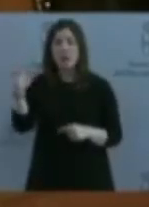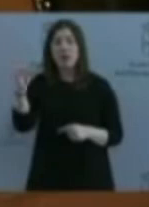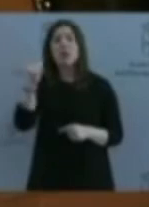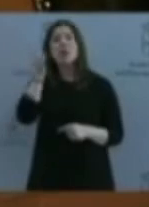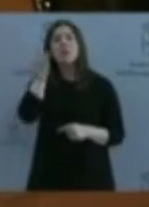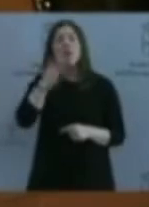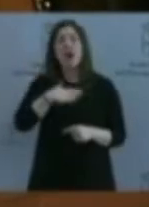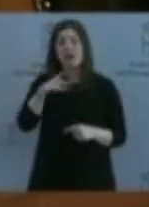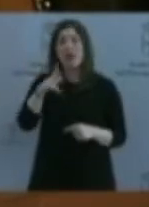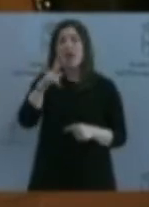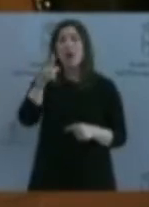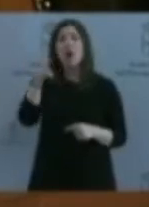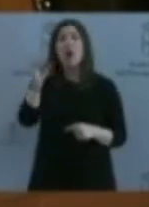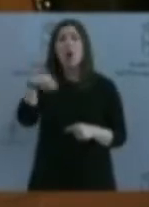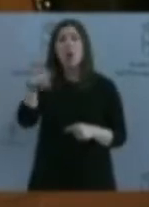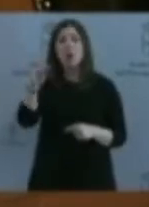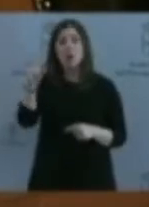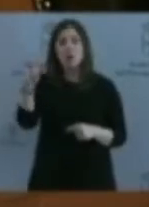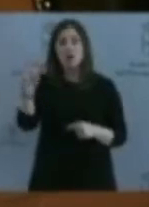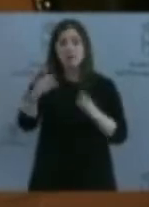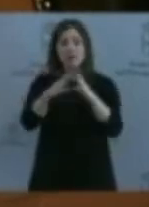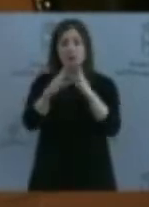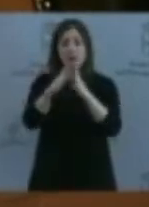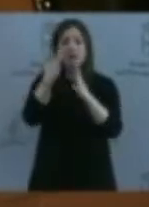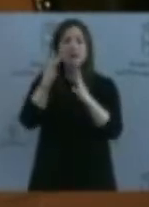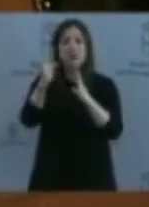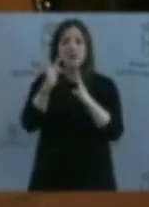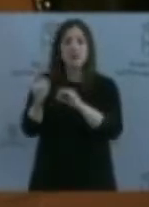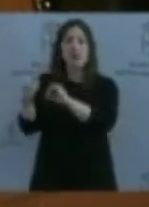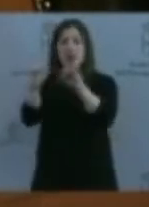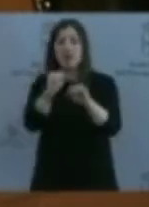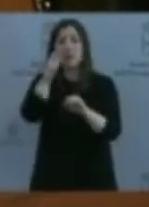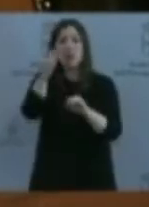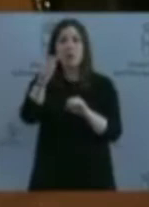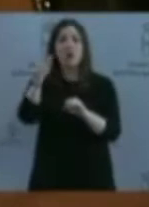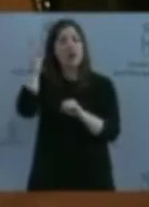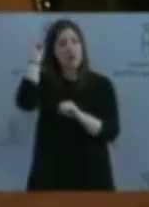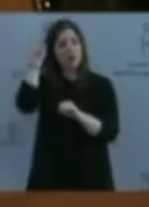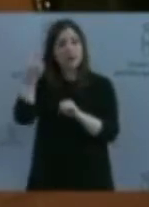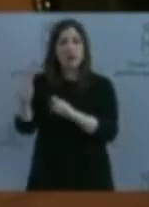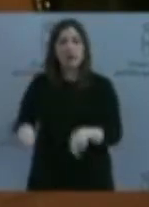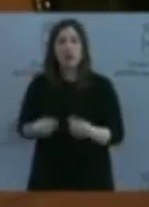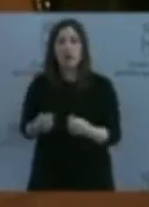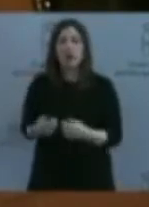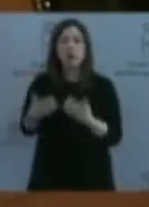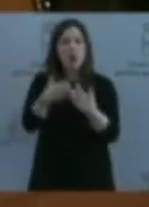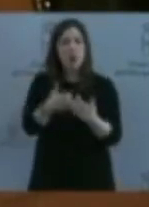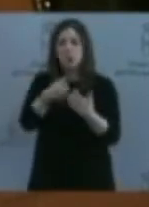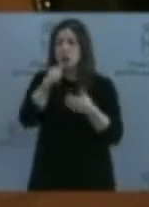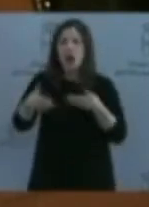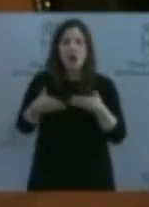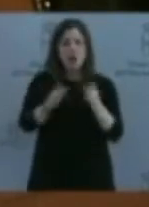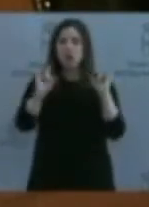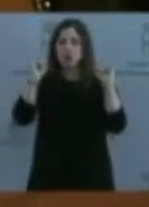defensora de los derechos de los pueblos indígenas y la naturaleza, luchadora incansable por la defensa de los ríos, los bosques y los derechos de la madre tierra, con gran vinculación